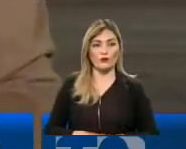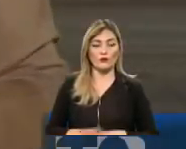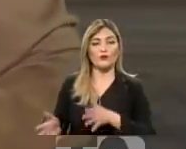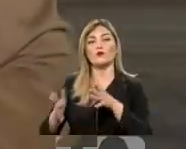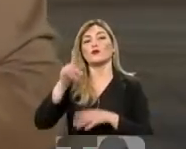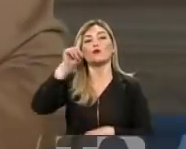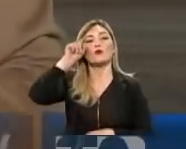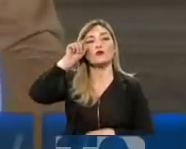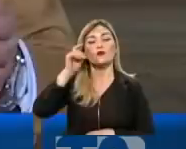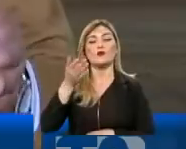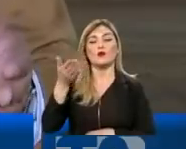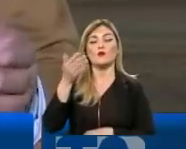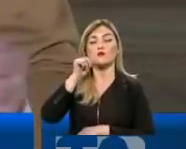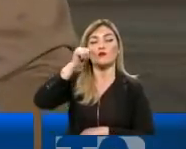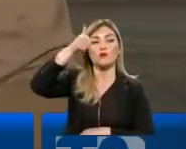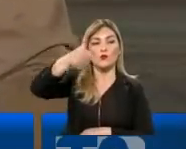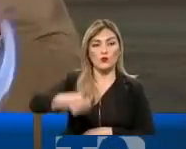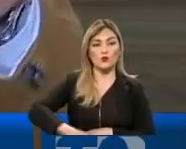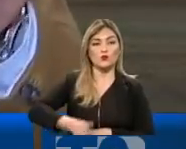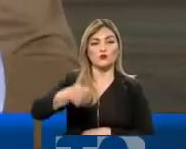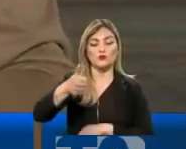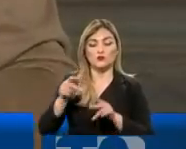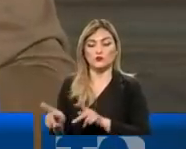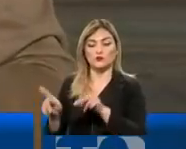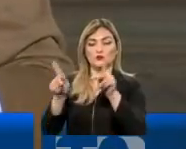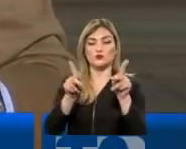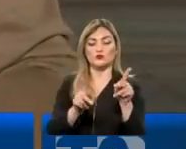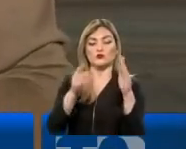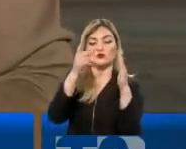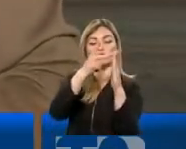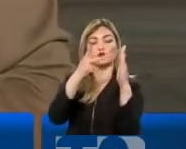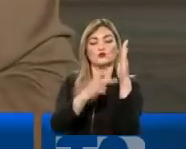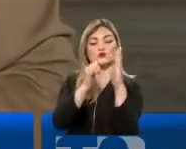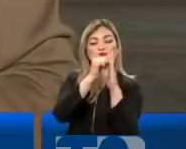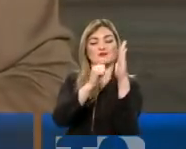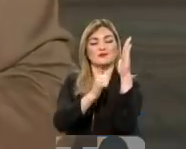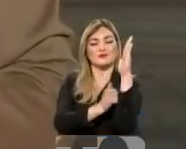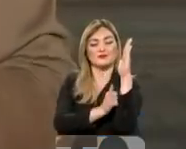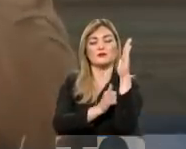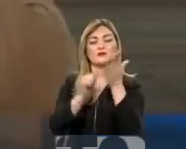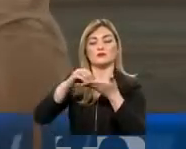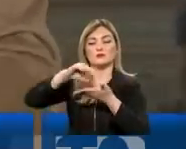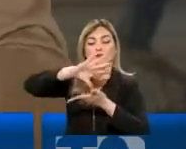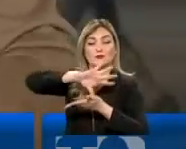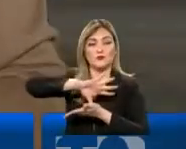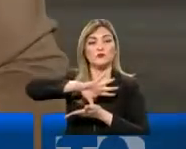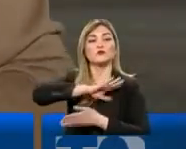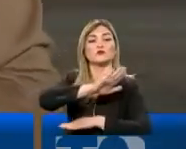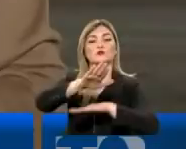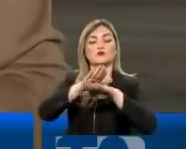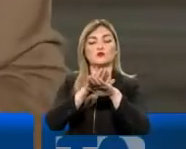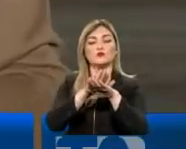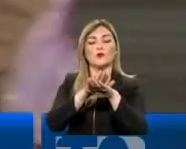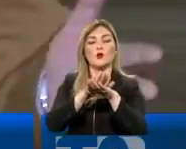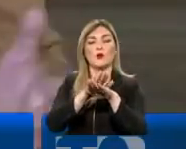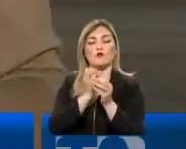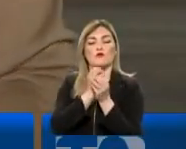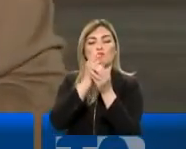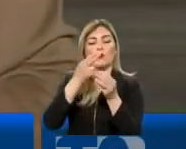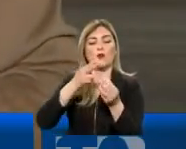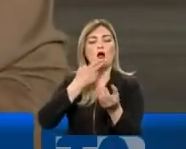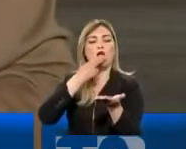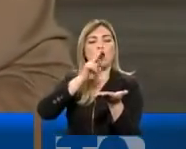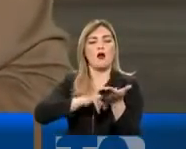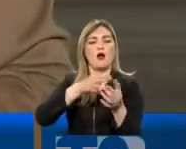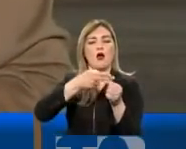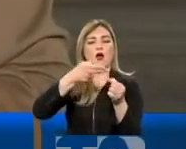que recordar también que el día de mañana tiene previsto en su orden del día la Asamblea Nacional el conocimiento de la renuncia del